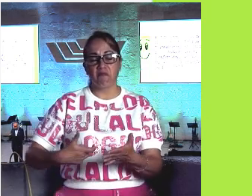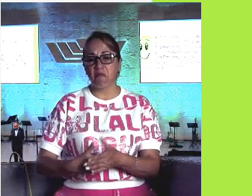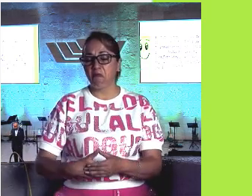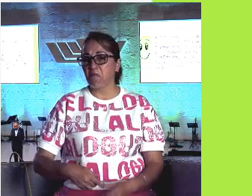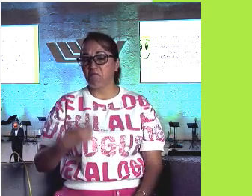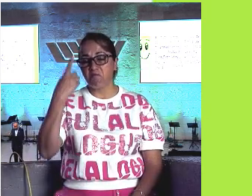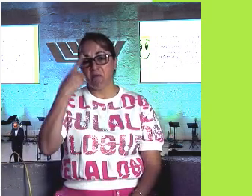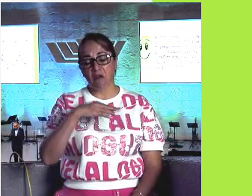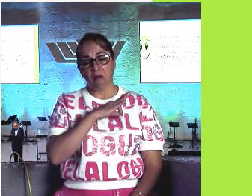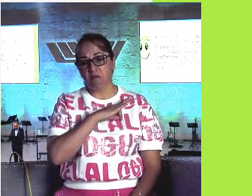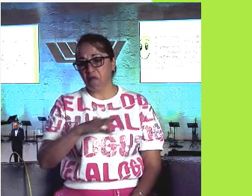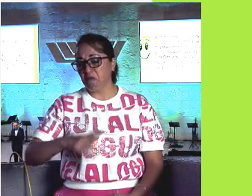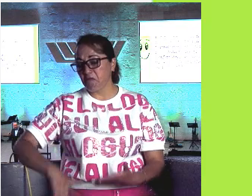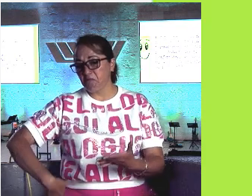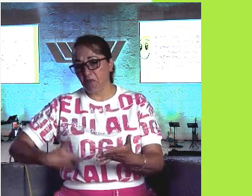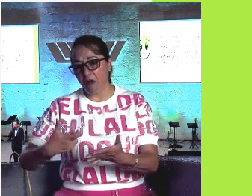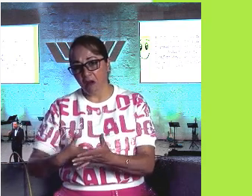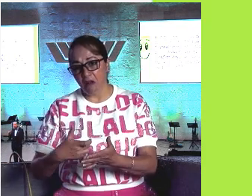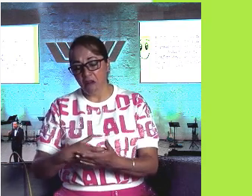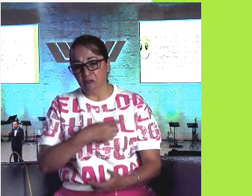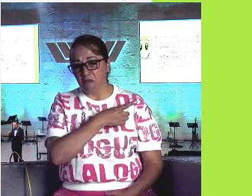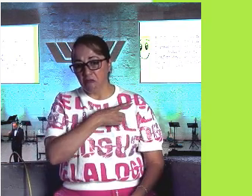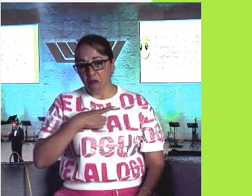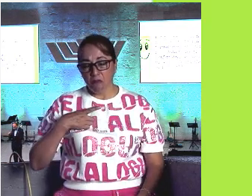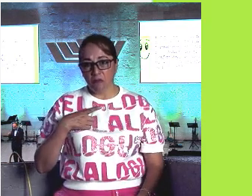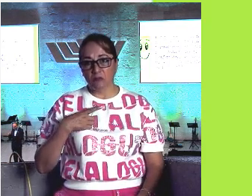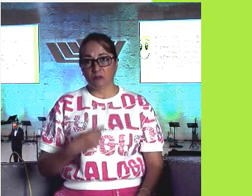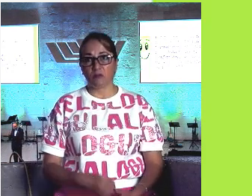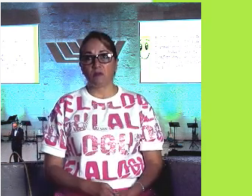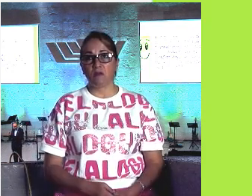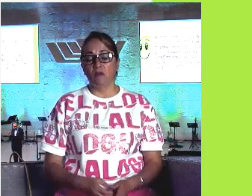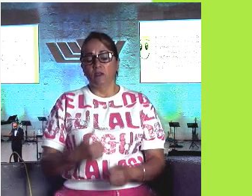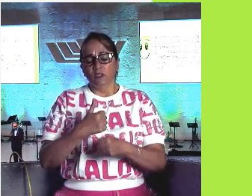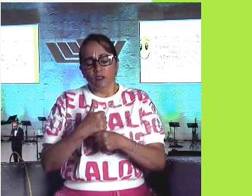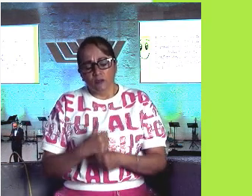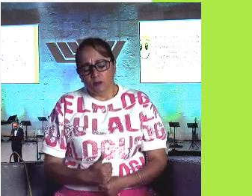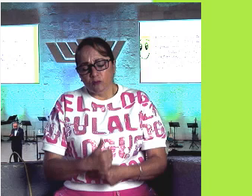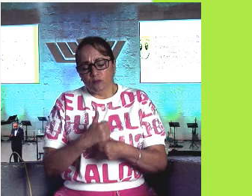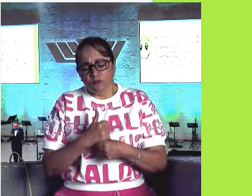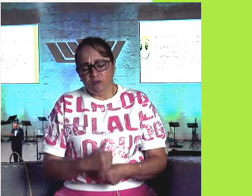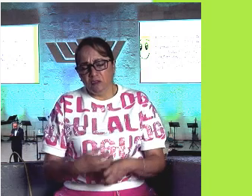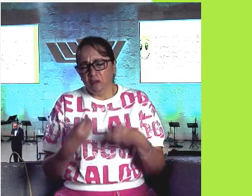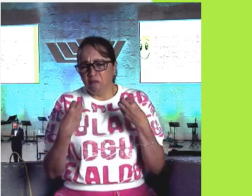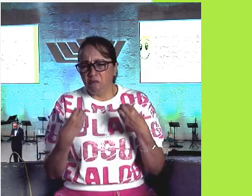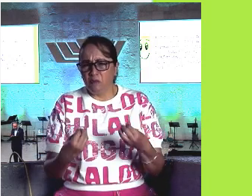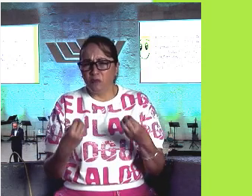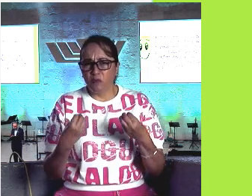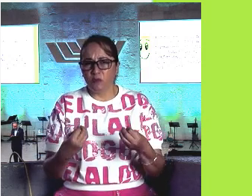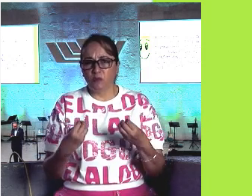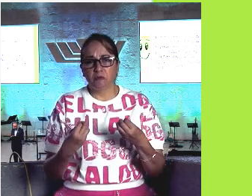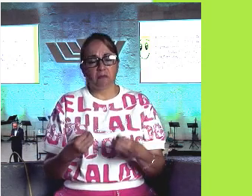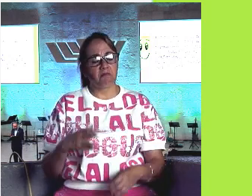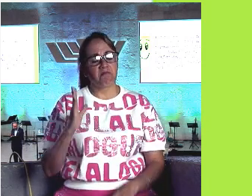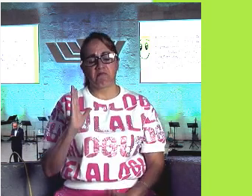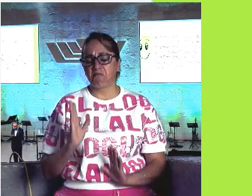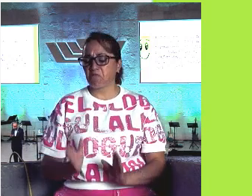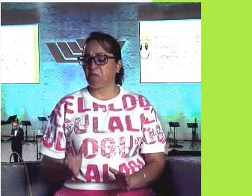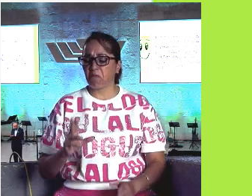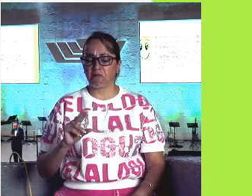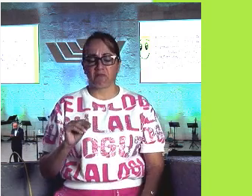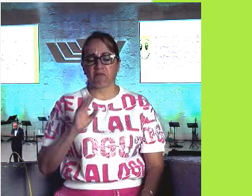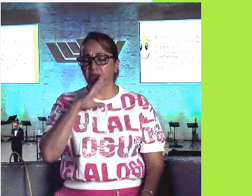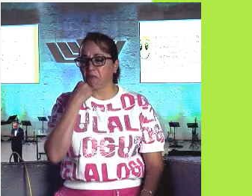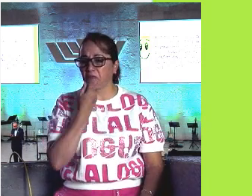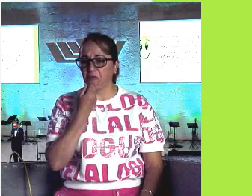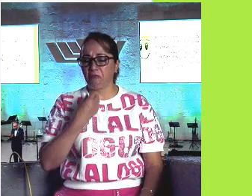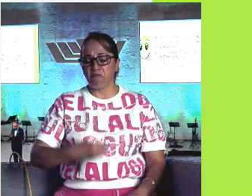deudas, además era gente que sufría mucho y que ya no quería seguir viviendo así. De modo que